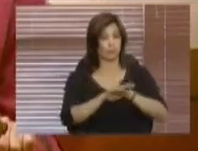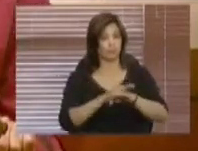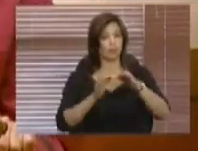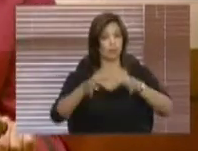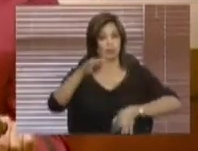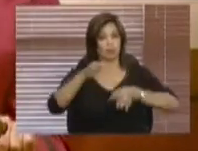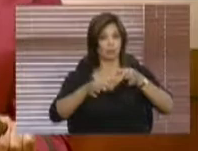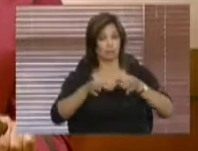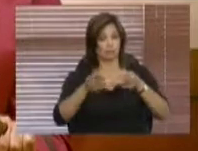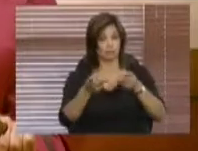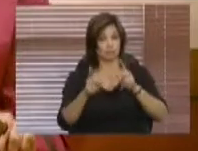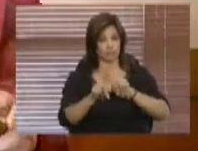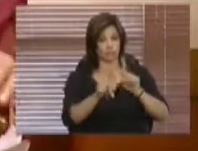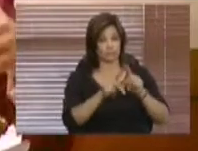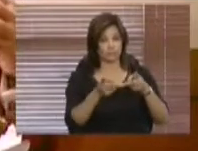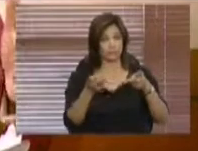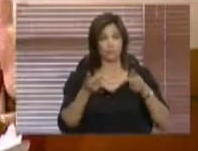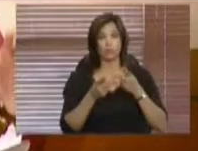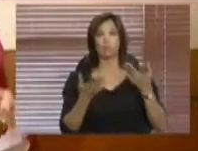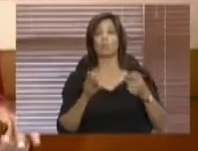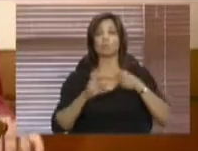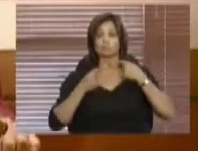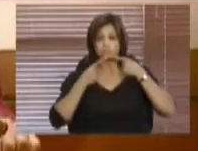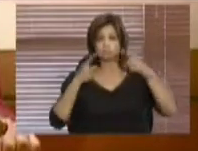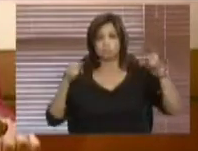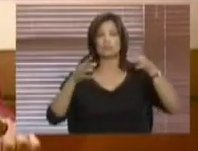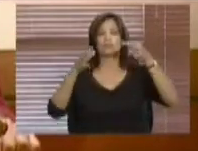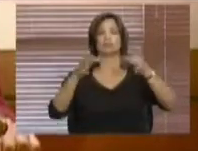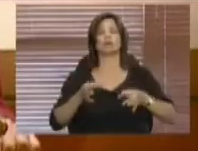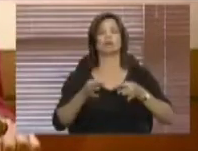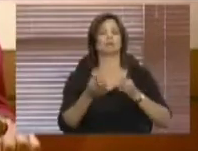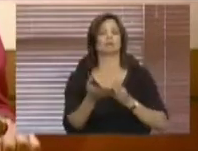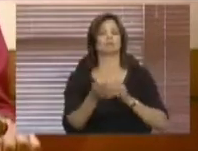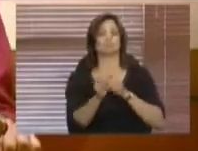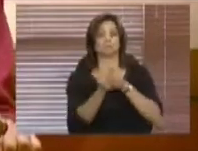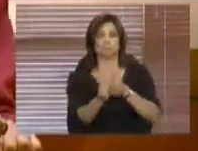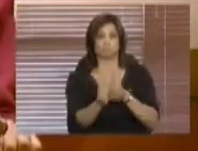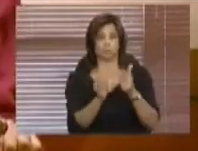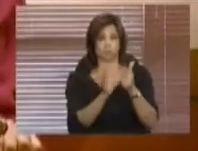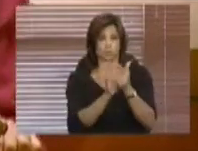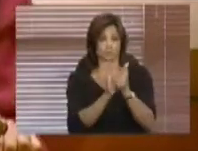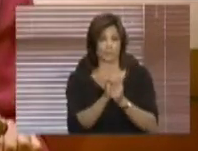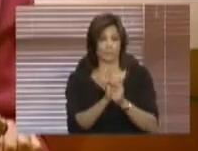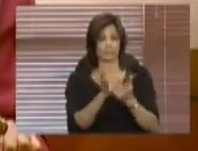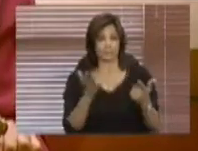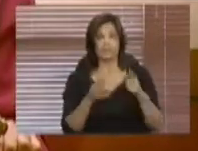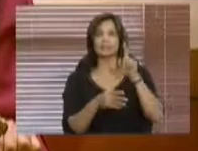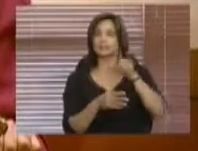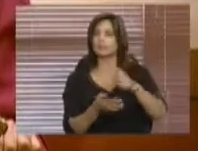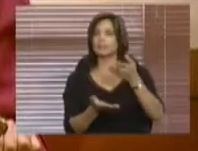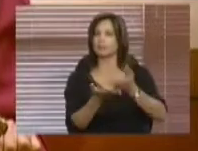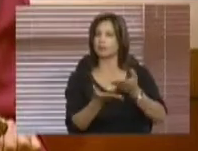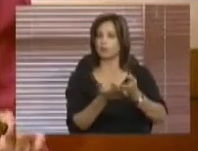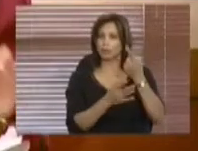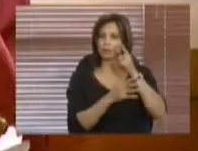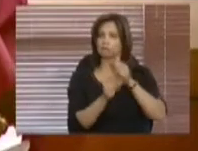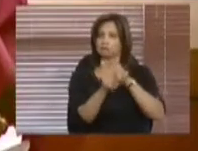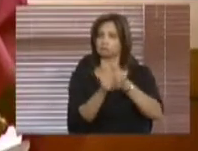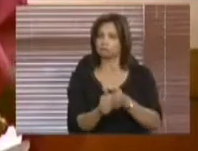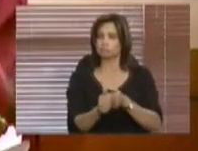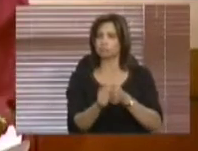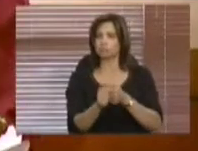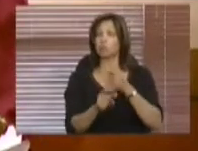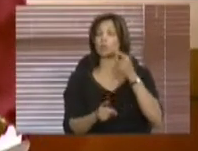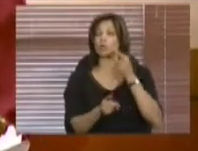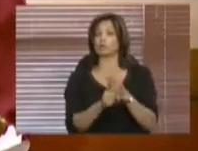justiciable a la jurisdicción o en emitir una decisión fundada en derecho, sino que debe garantizar el cumplimiento